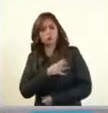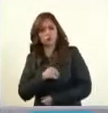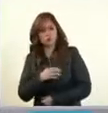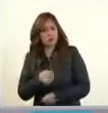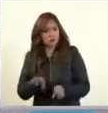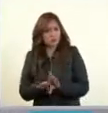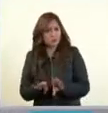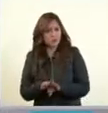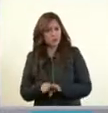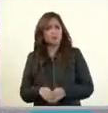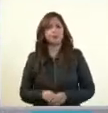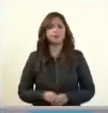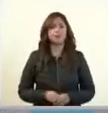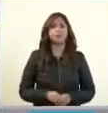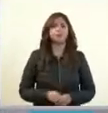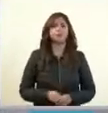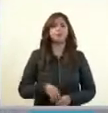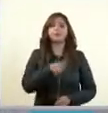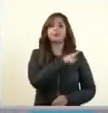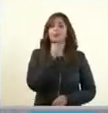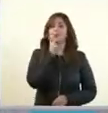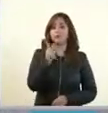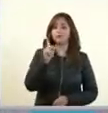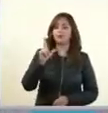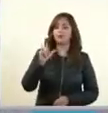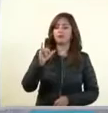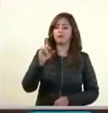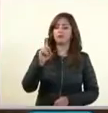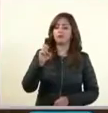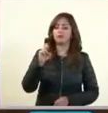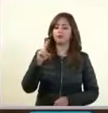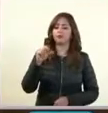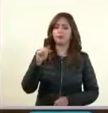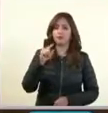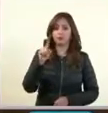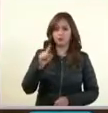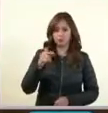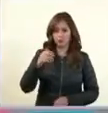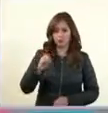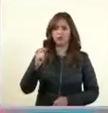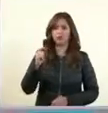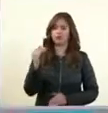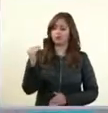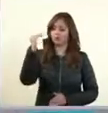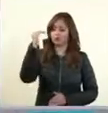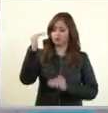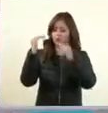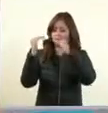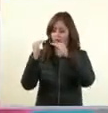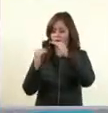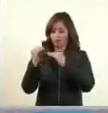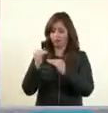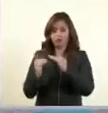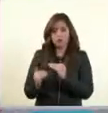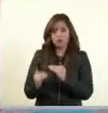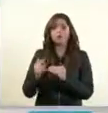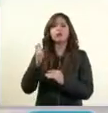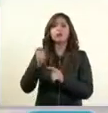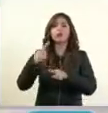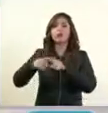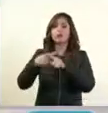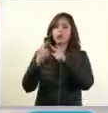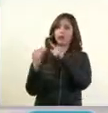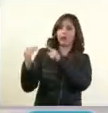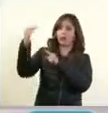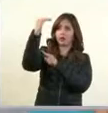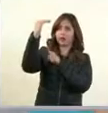bien establecido, en el liderazgo tiene que haber jerarquías, ¿no? Entonces, esta nos da la oportunidad de decir, bueno, ¿quién está arriba, quién está